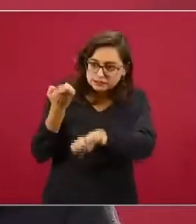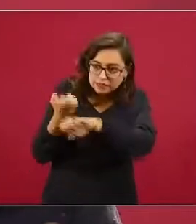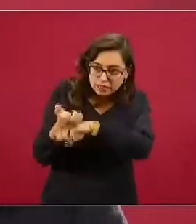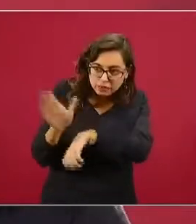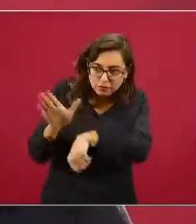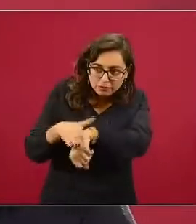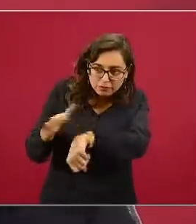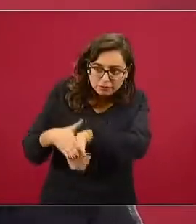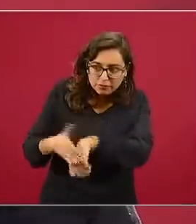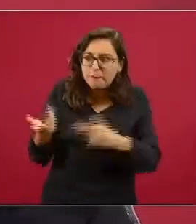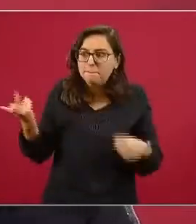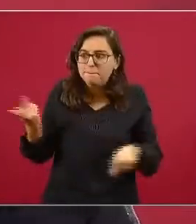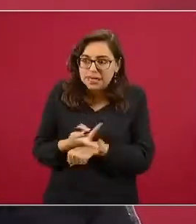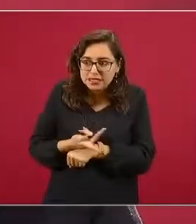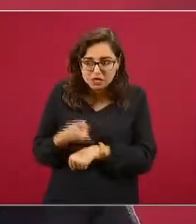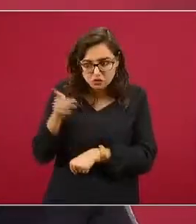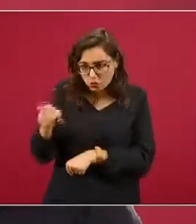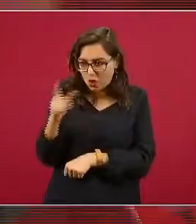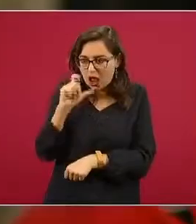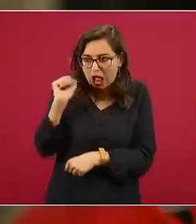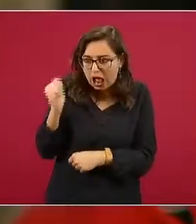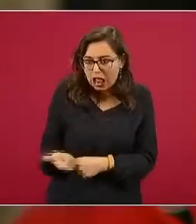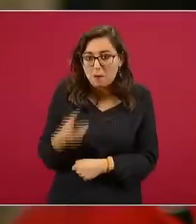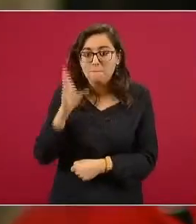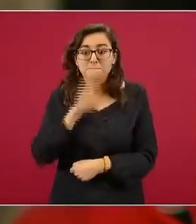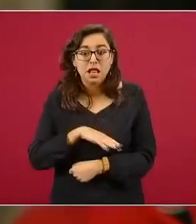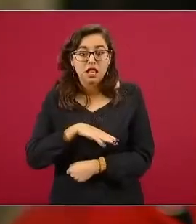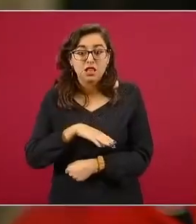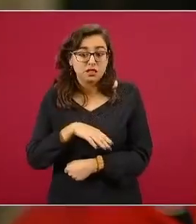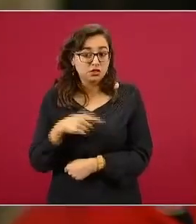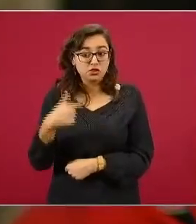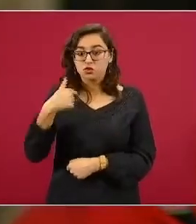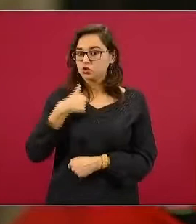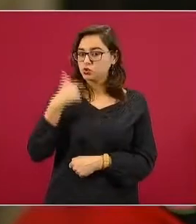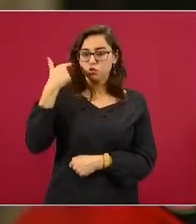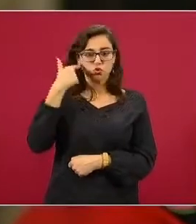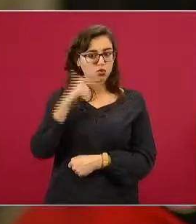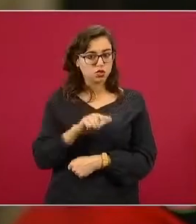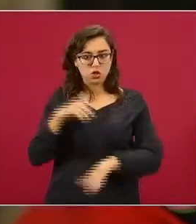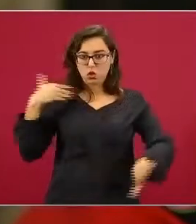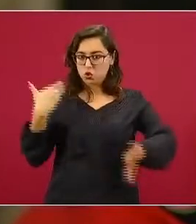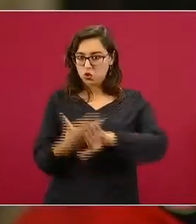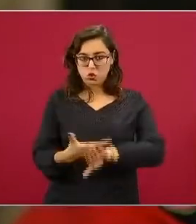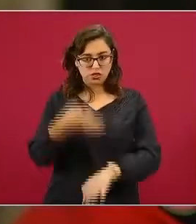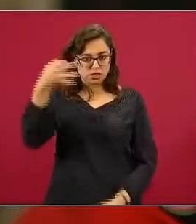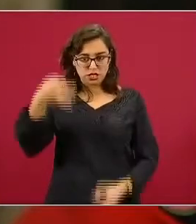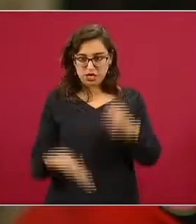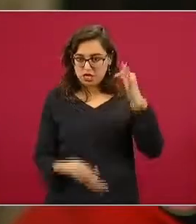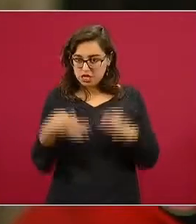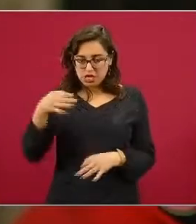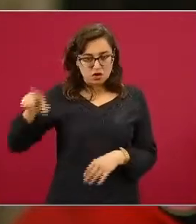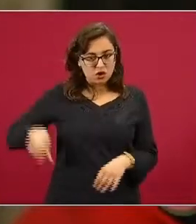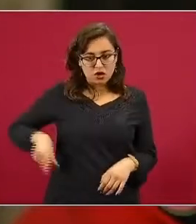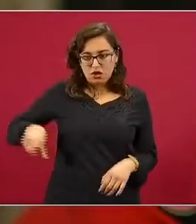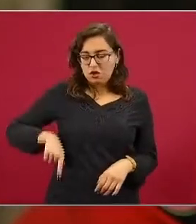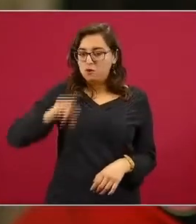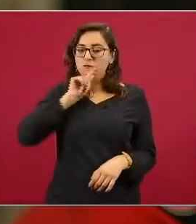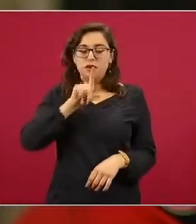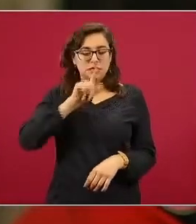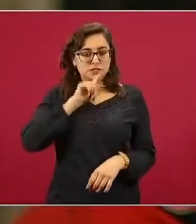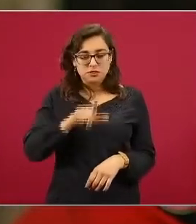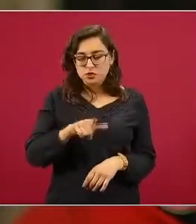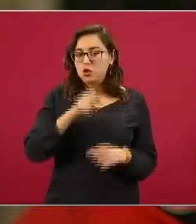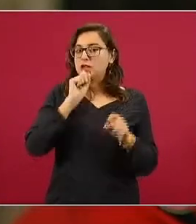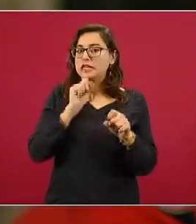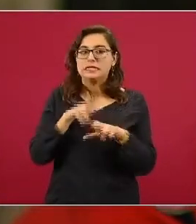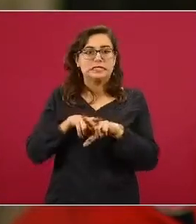haciendo un procedimiento inconveniente. Yo no quisiera juzgar ni al gobernador de Jalisco, ni a su secretario de Salud, el doctor